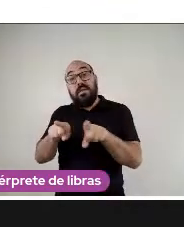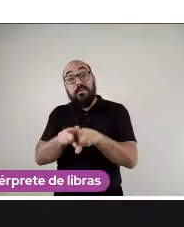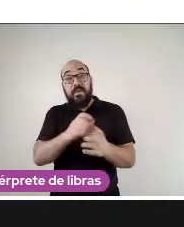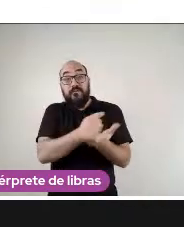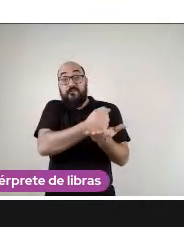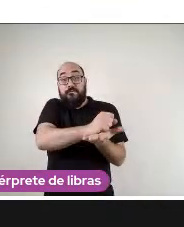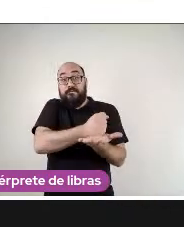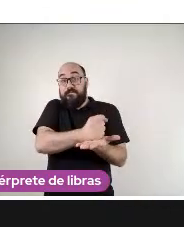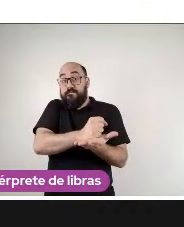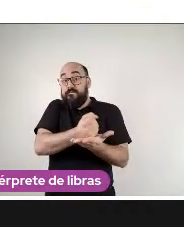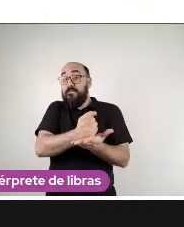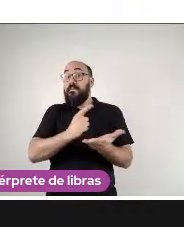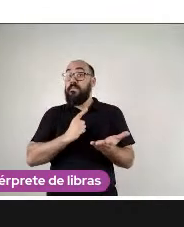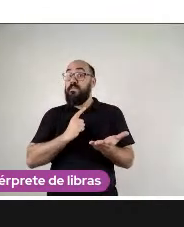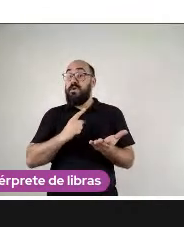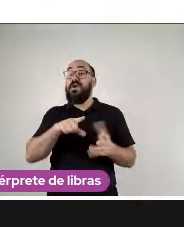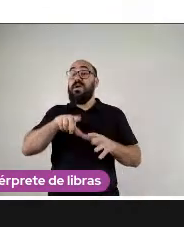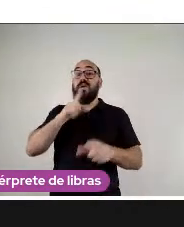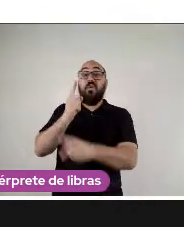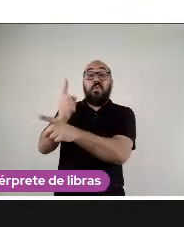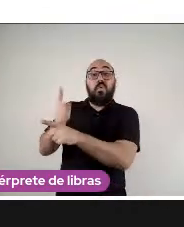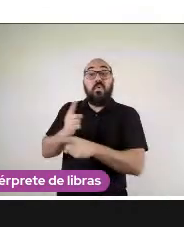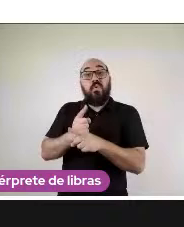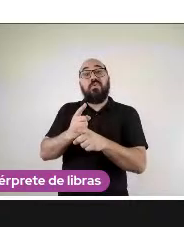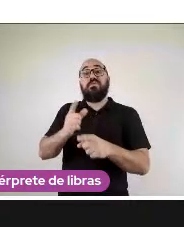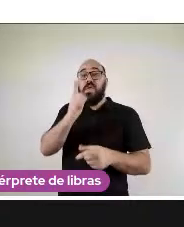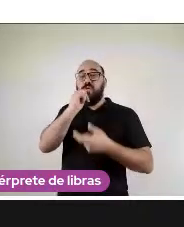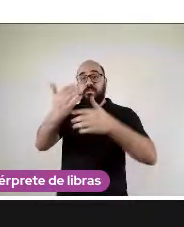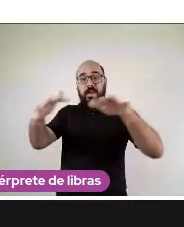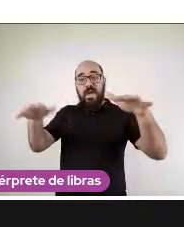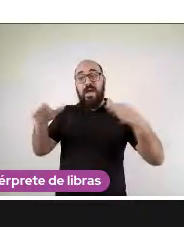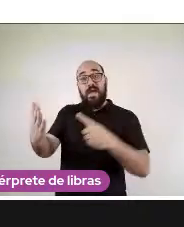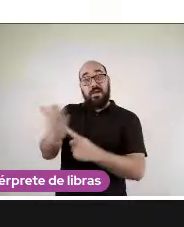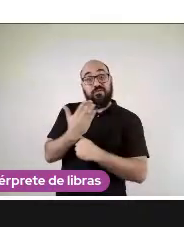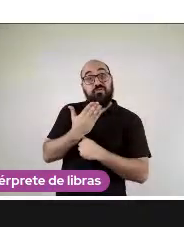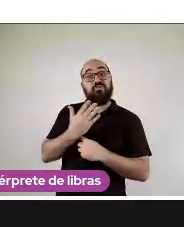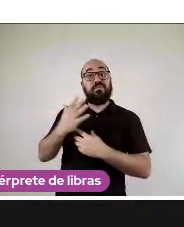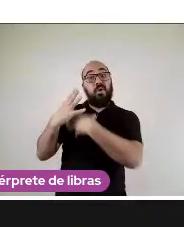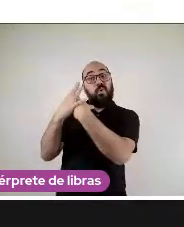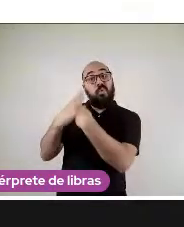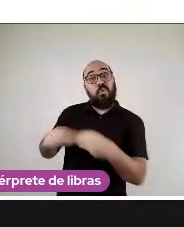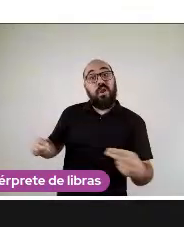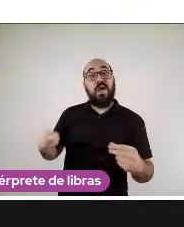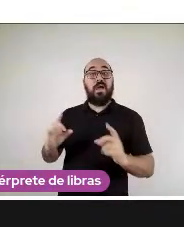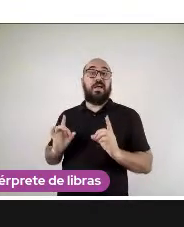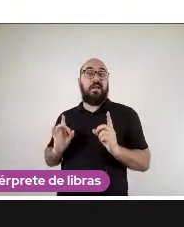cáncer y otras enfermedades, incluso el COVID, como